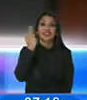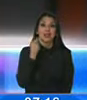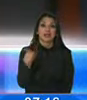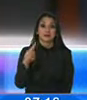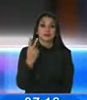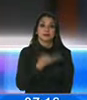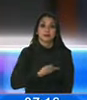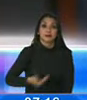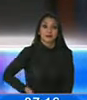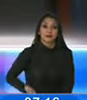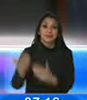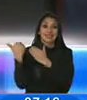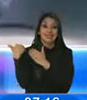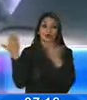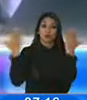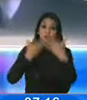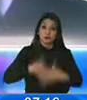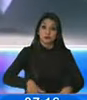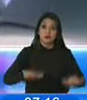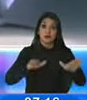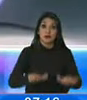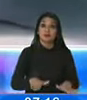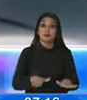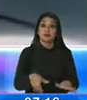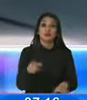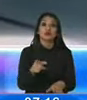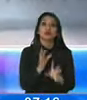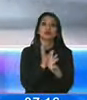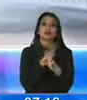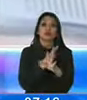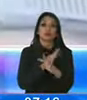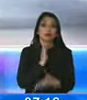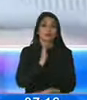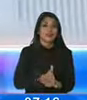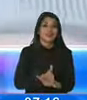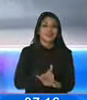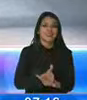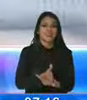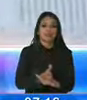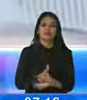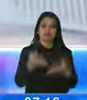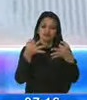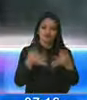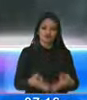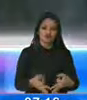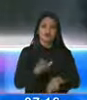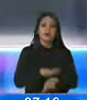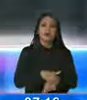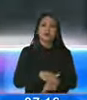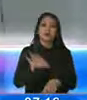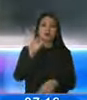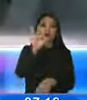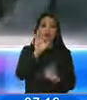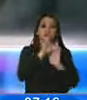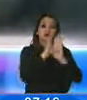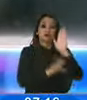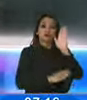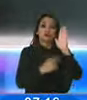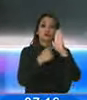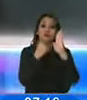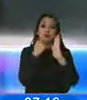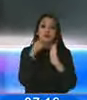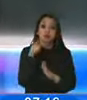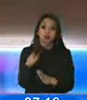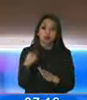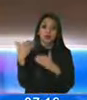cargo del vicepresidente Jorge Glass, el cese definitivo de sus funciones se concretaría por la figura constitucional de